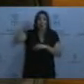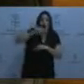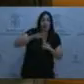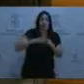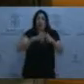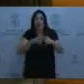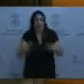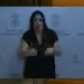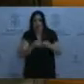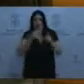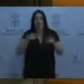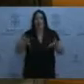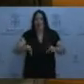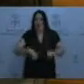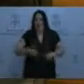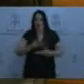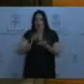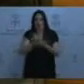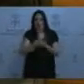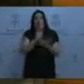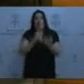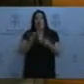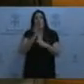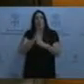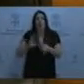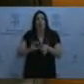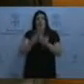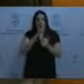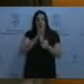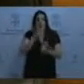No obstante, fijaremos posición en la moción subsiguiente, si la hubiera. Gracias.